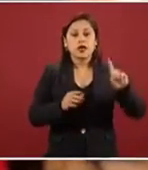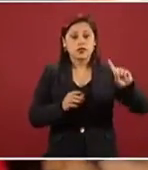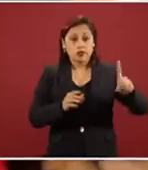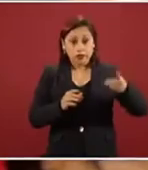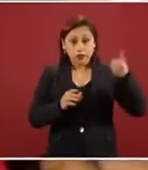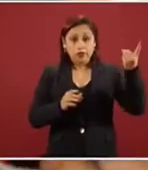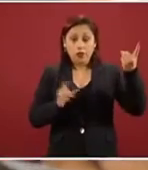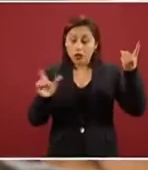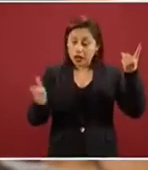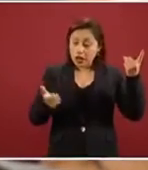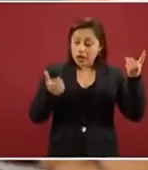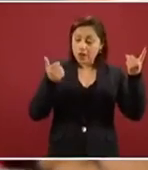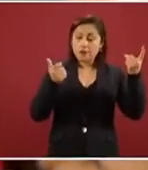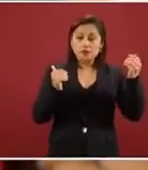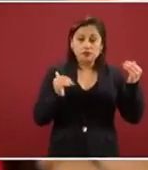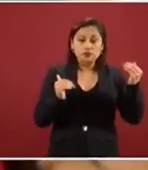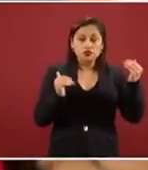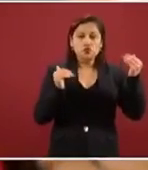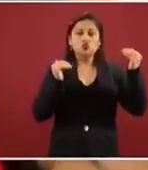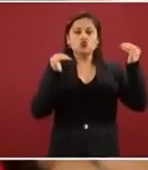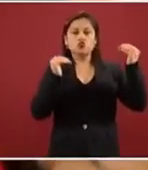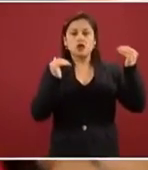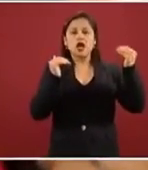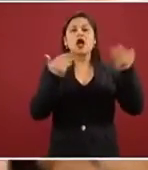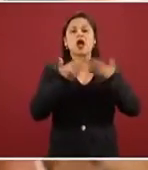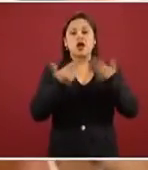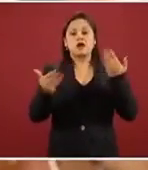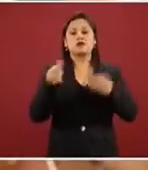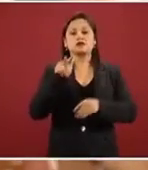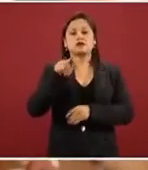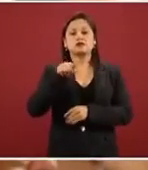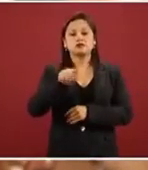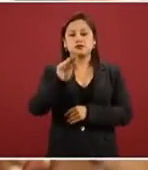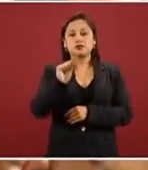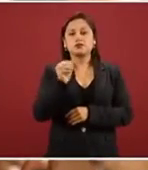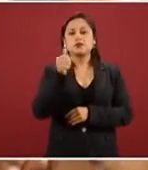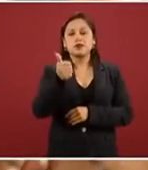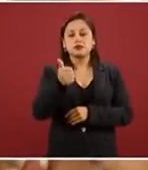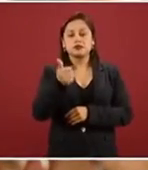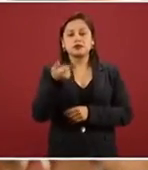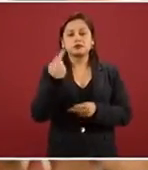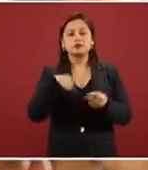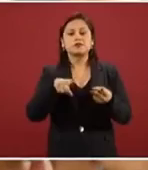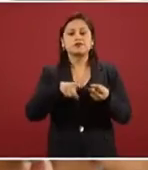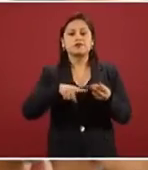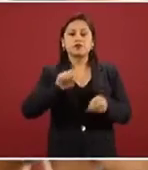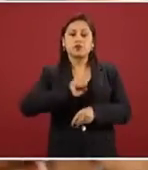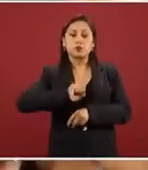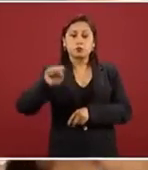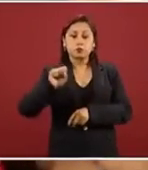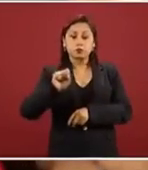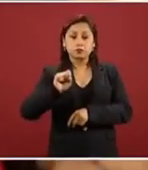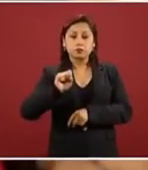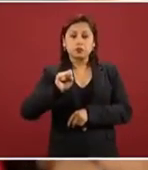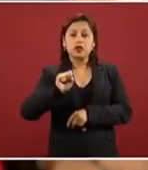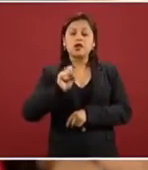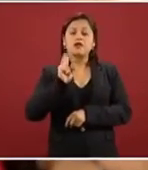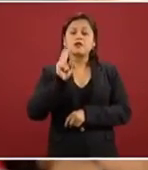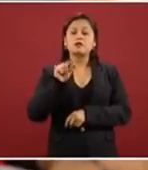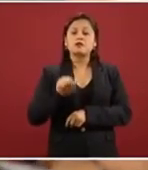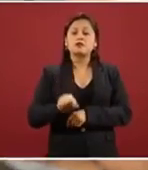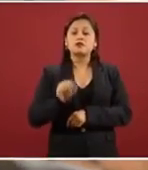dólar, 18.96. Tenemos una inflación anual del